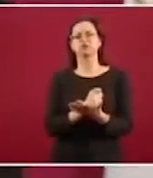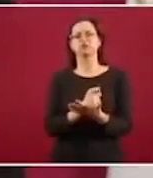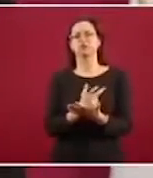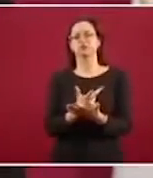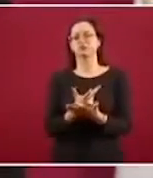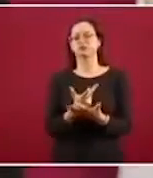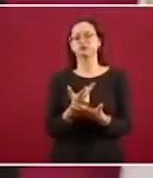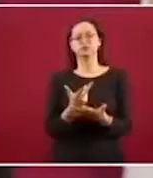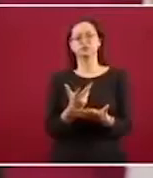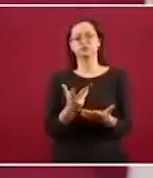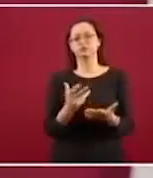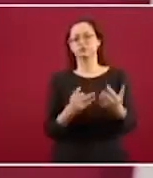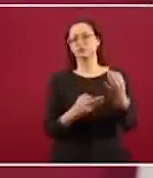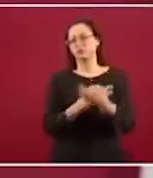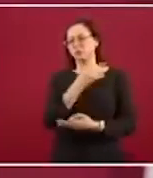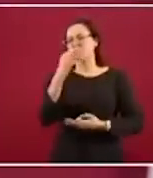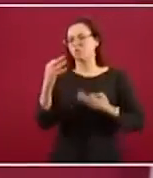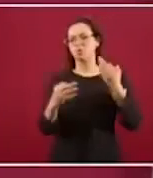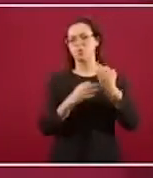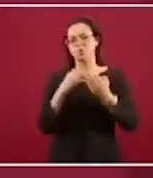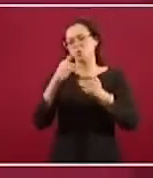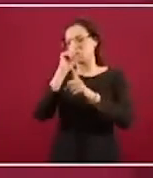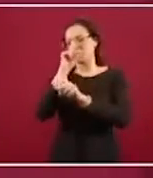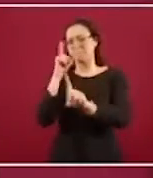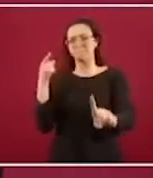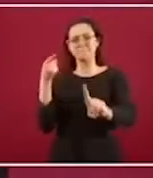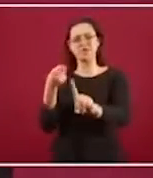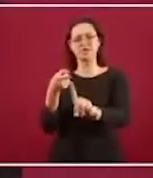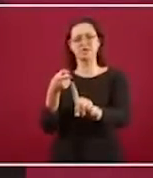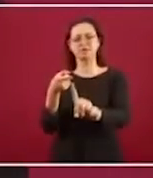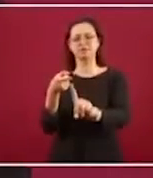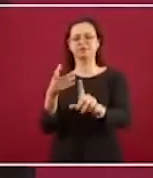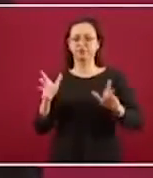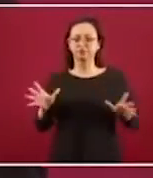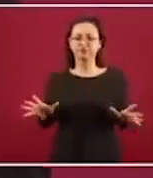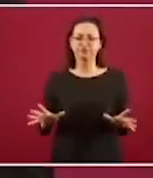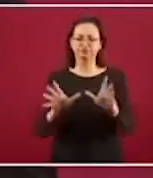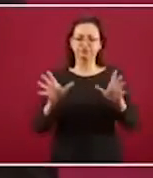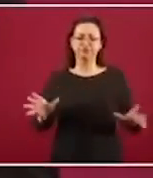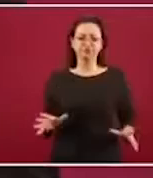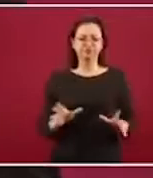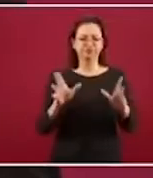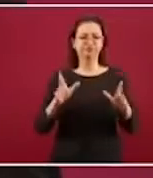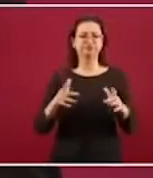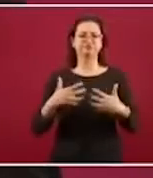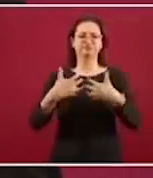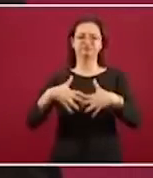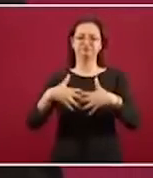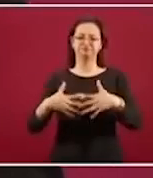todo lo que vaya orientado a impulsar la industria de la construcción,